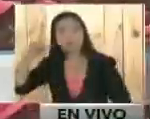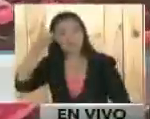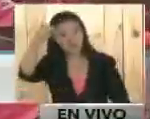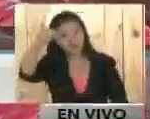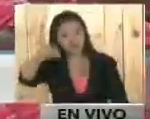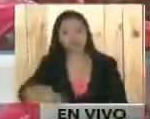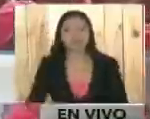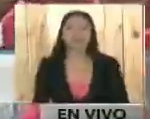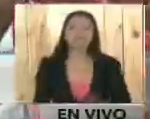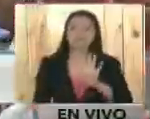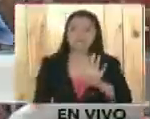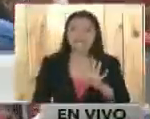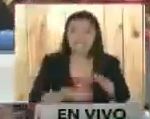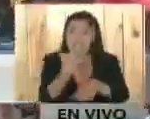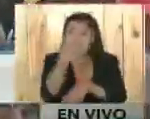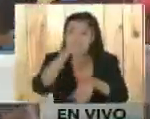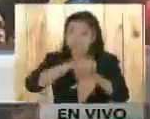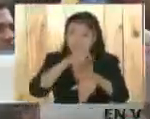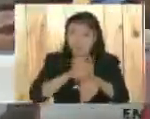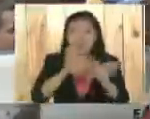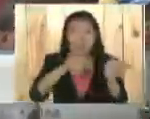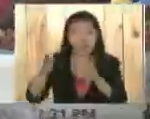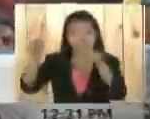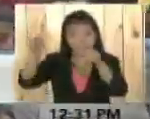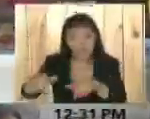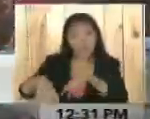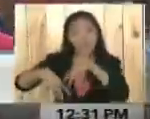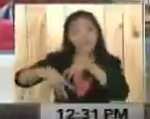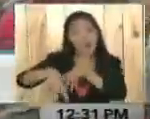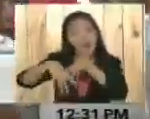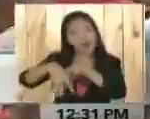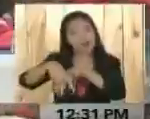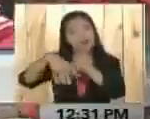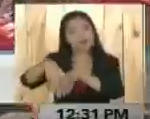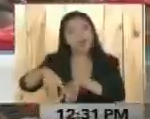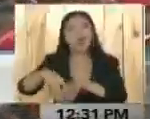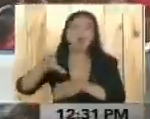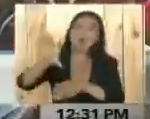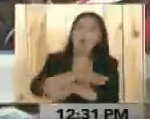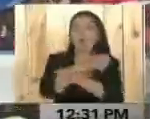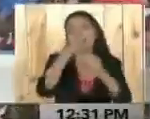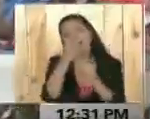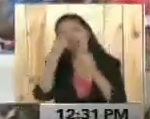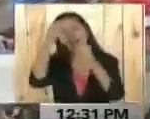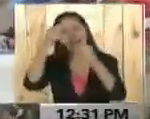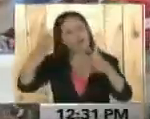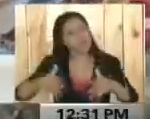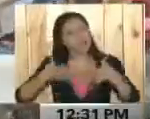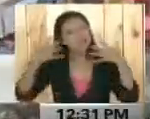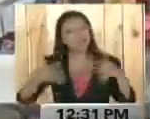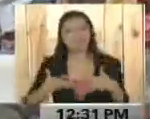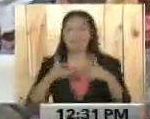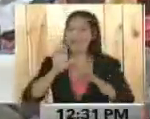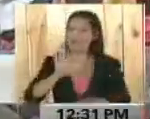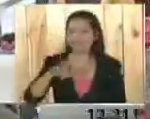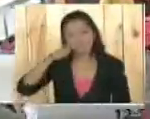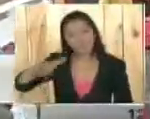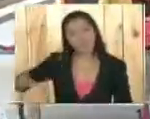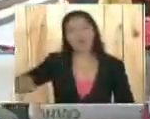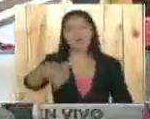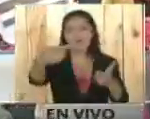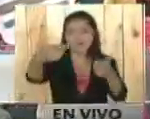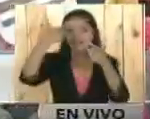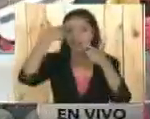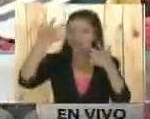En unos 5 minutos nos organizamos y salimos en marcha con canto, con alegría. alegría, como lo hace el pueblo chavista,